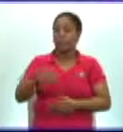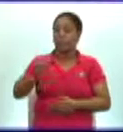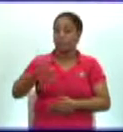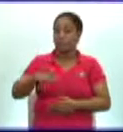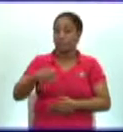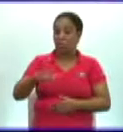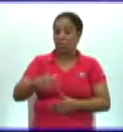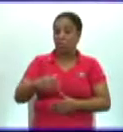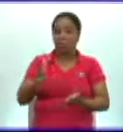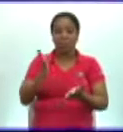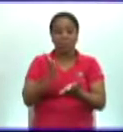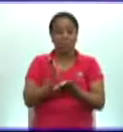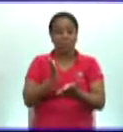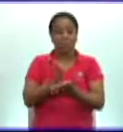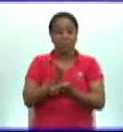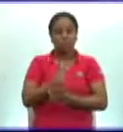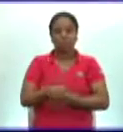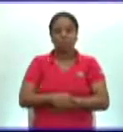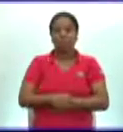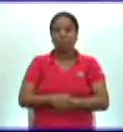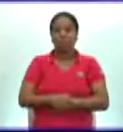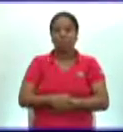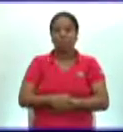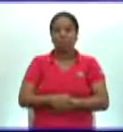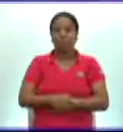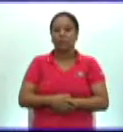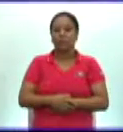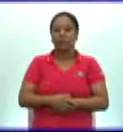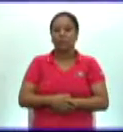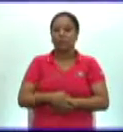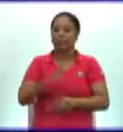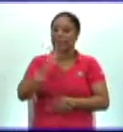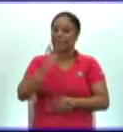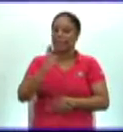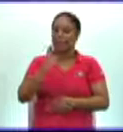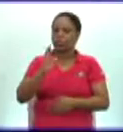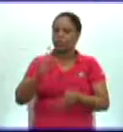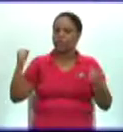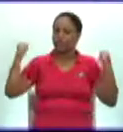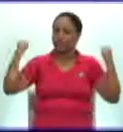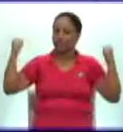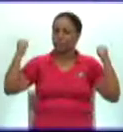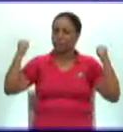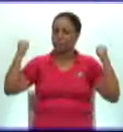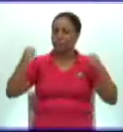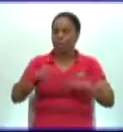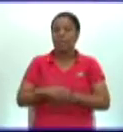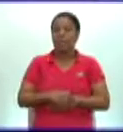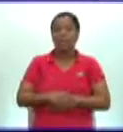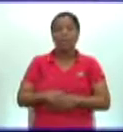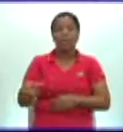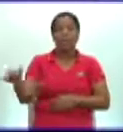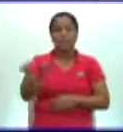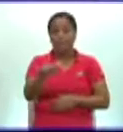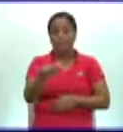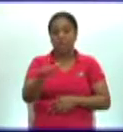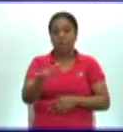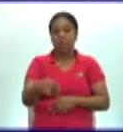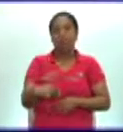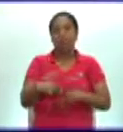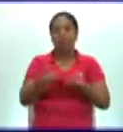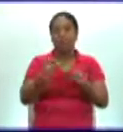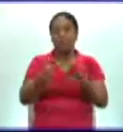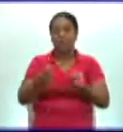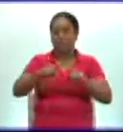estar estudiando lo que llamamos resultante de fuerza. Y también vamos a estar dando un